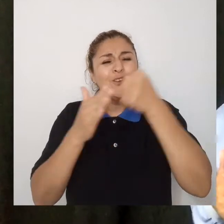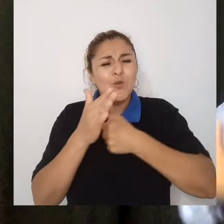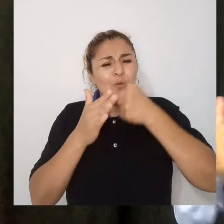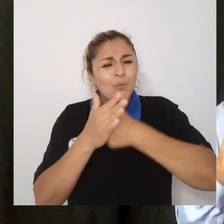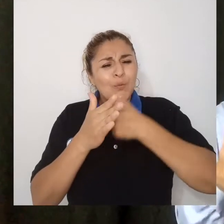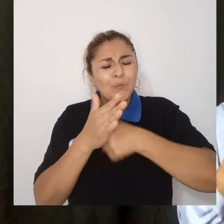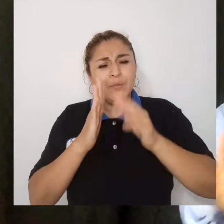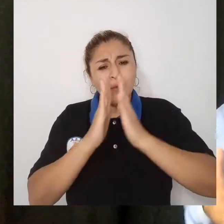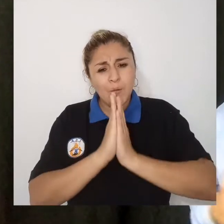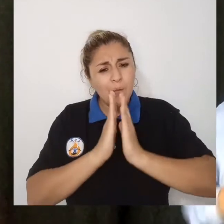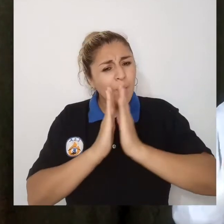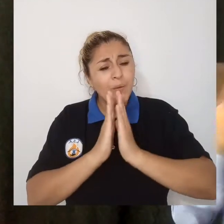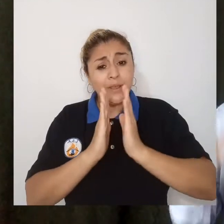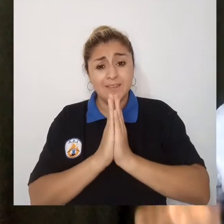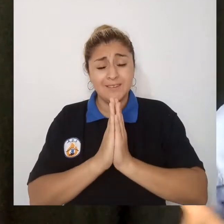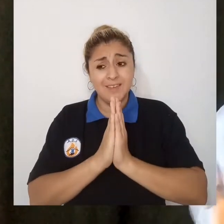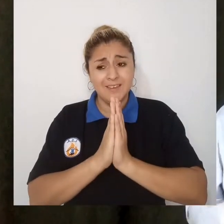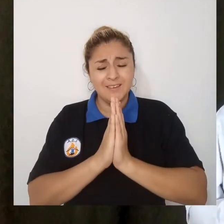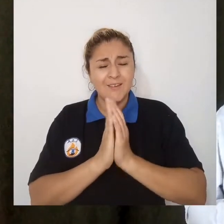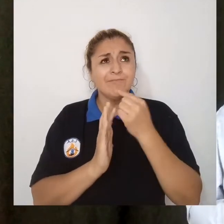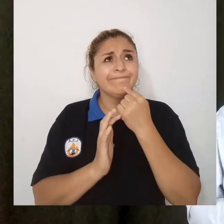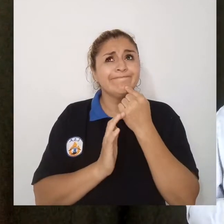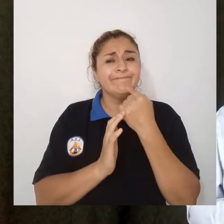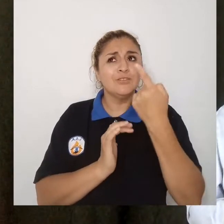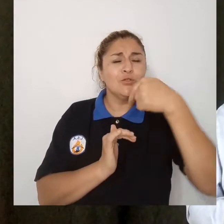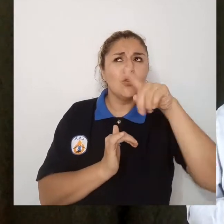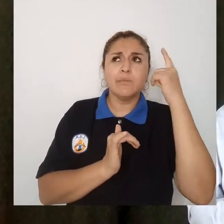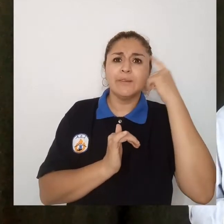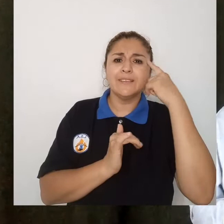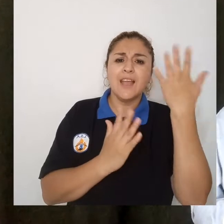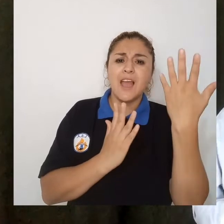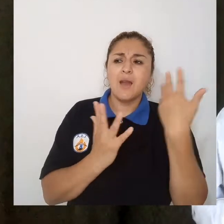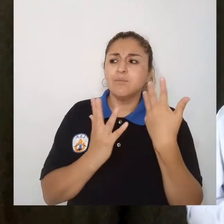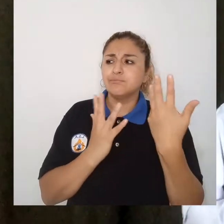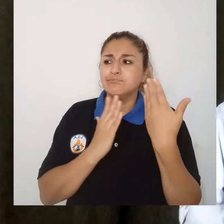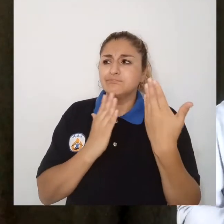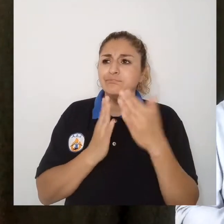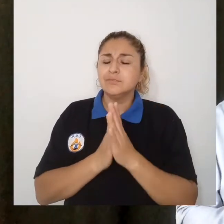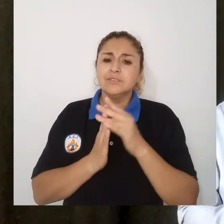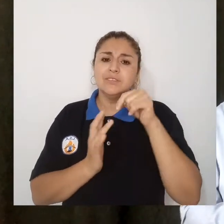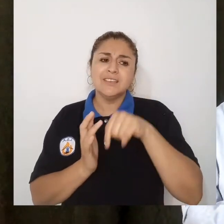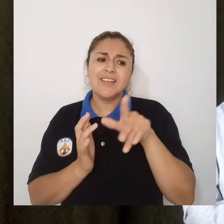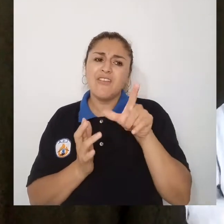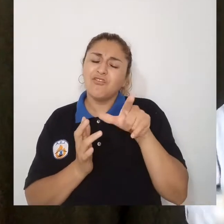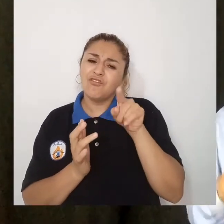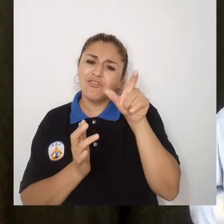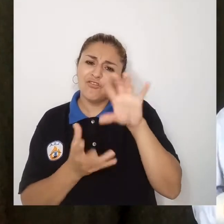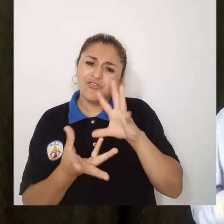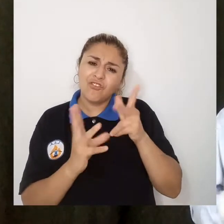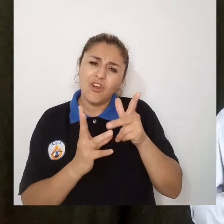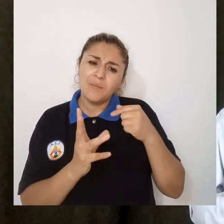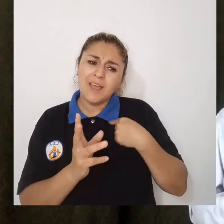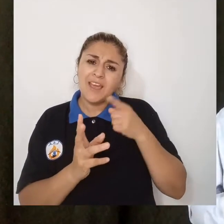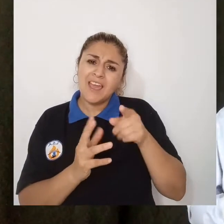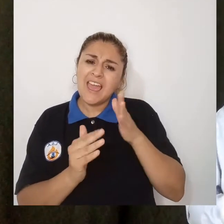asistir a orar tenía también un sentido evangelístico no ir a los lugares comunes del pueblo y de la ciudad con un sentido